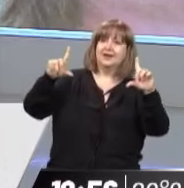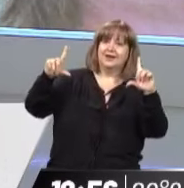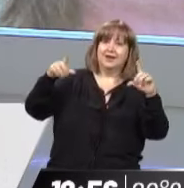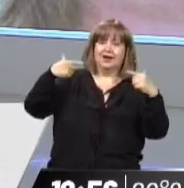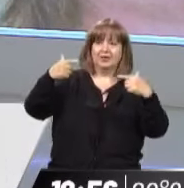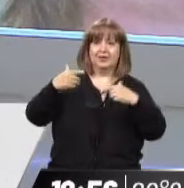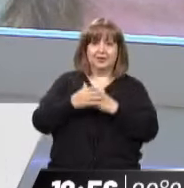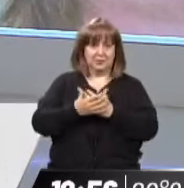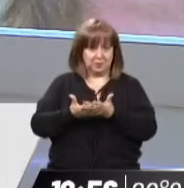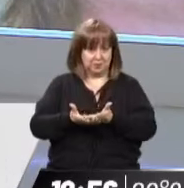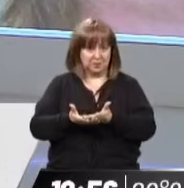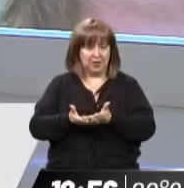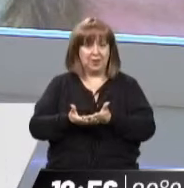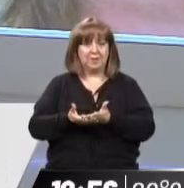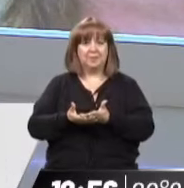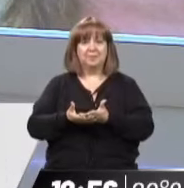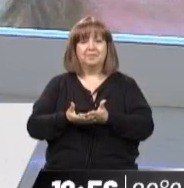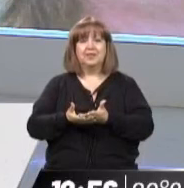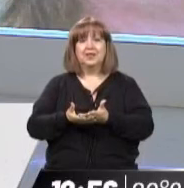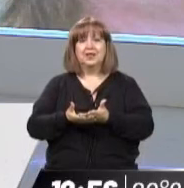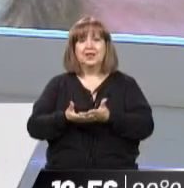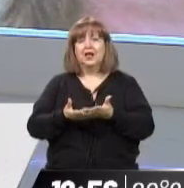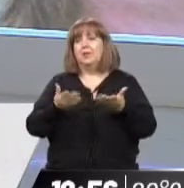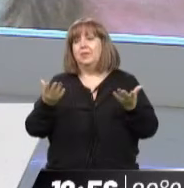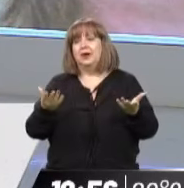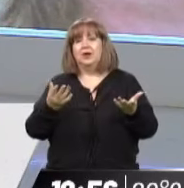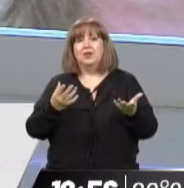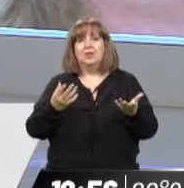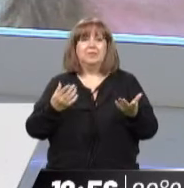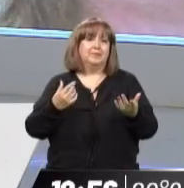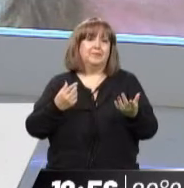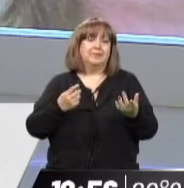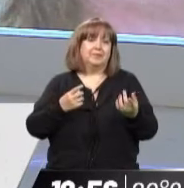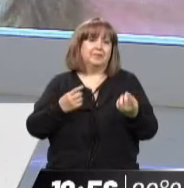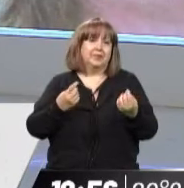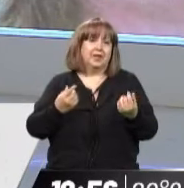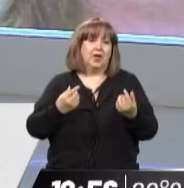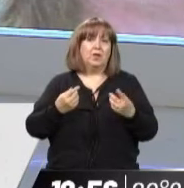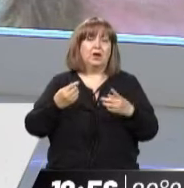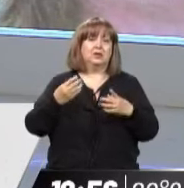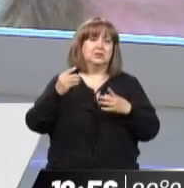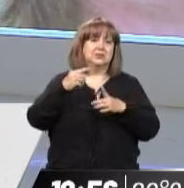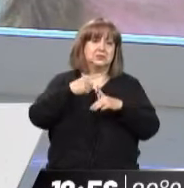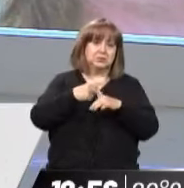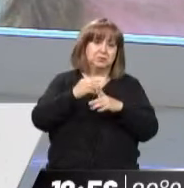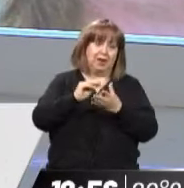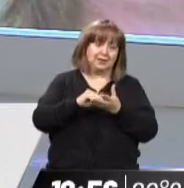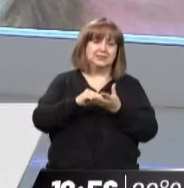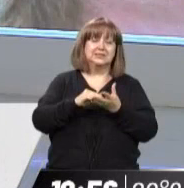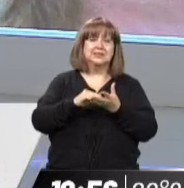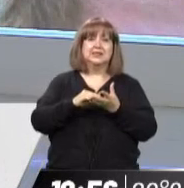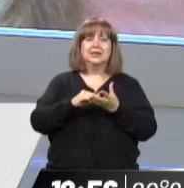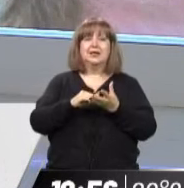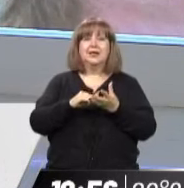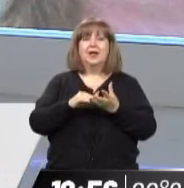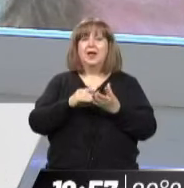Paul necesita esto. De Paul no, pero y Tini quizás tampoco, pero también suma un poco. Camila dijo, creo que ella lo quiere alejar